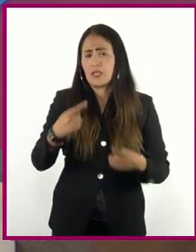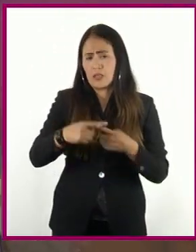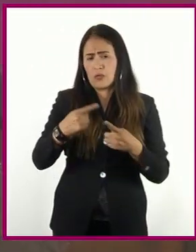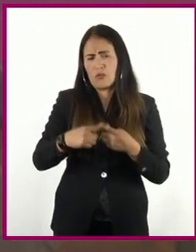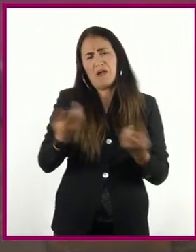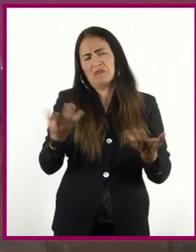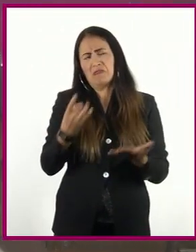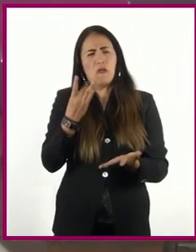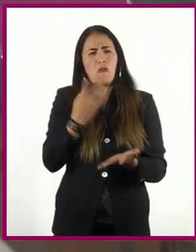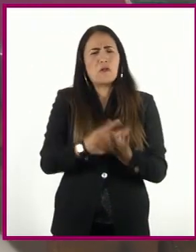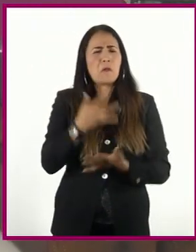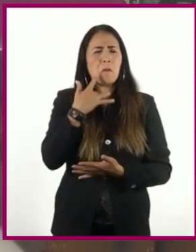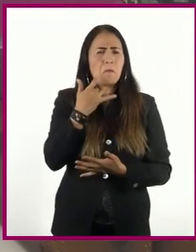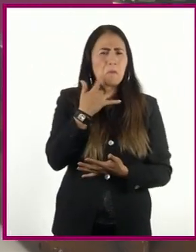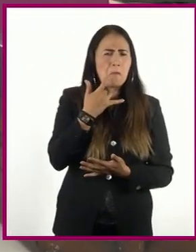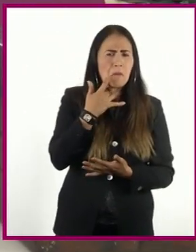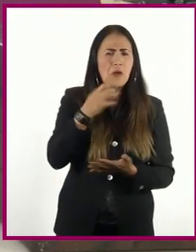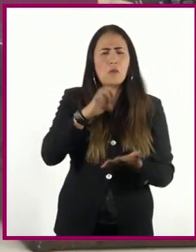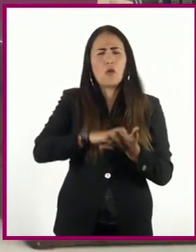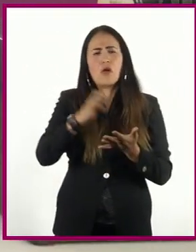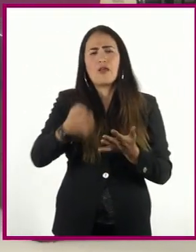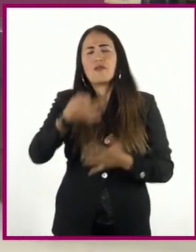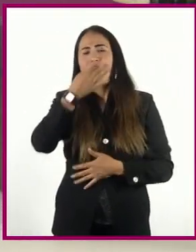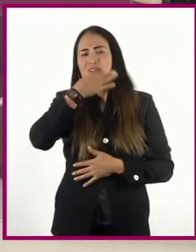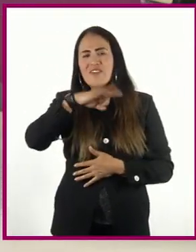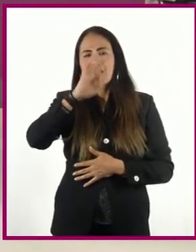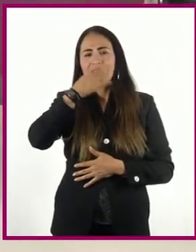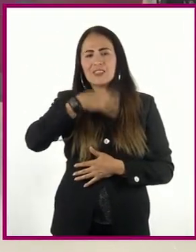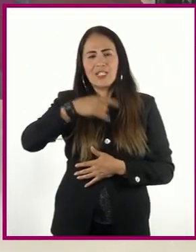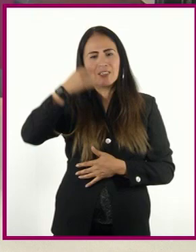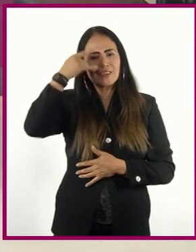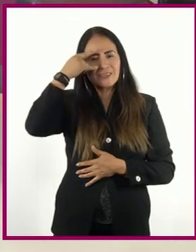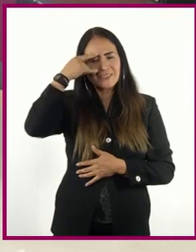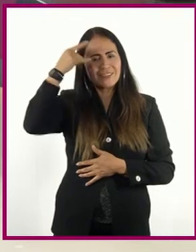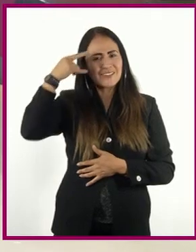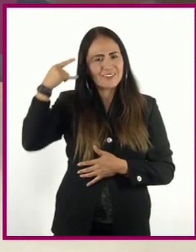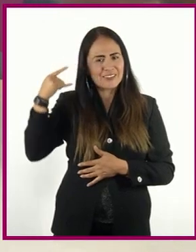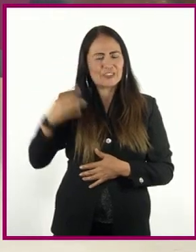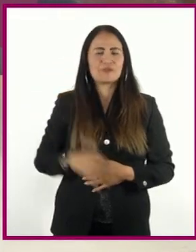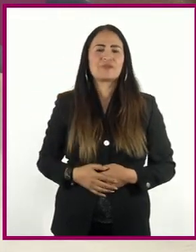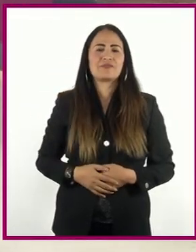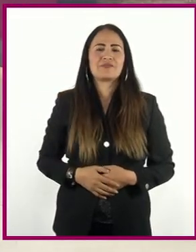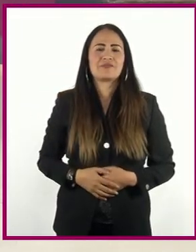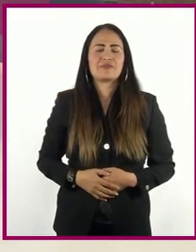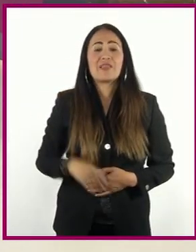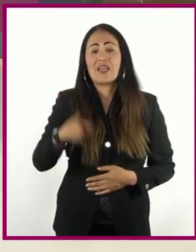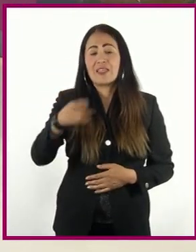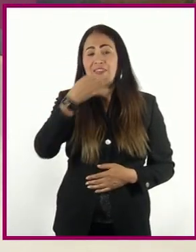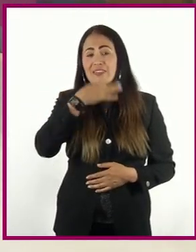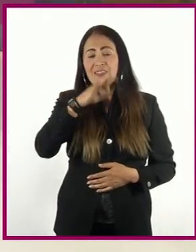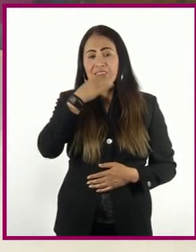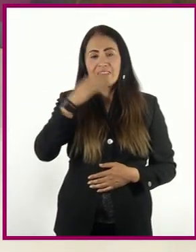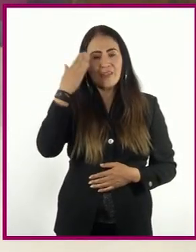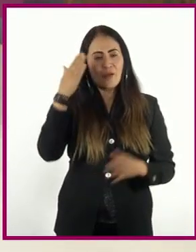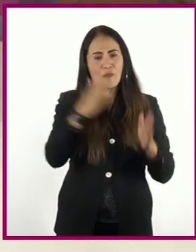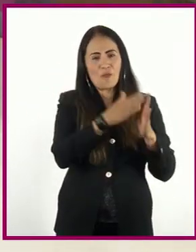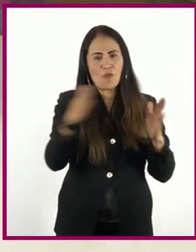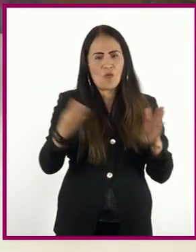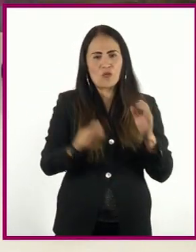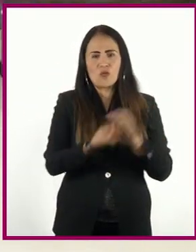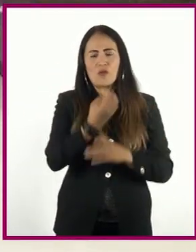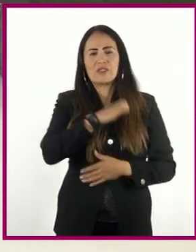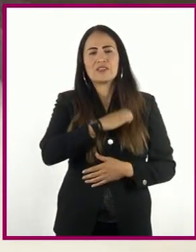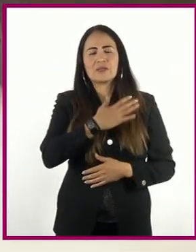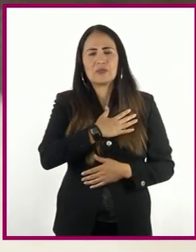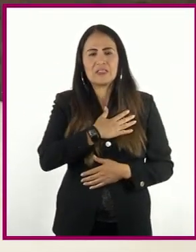diversión. Tal es el caso de los carnavales. Durante la época colonial, los carnavales fueron una forma